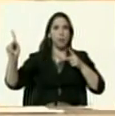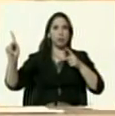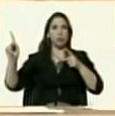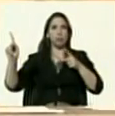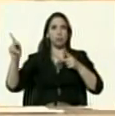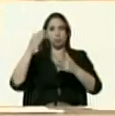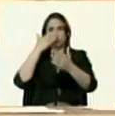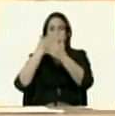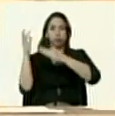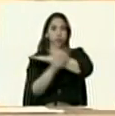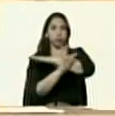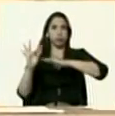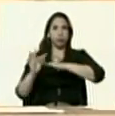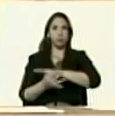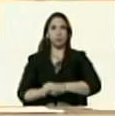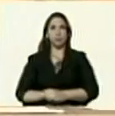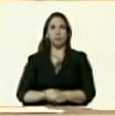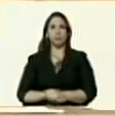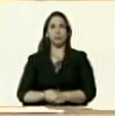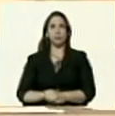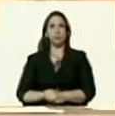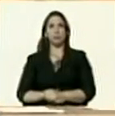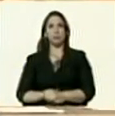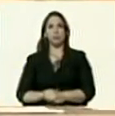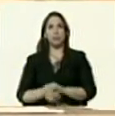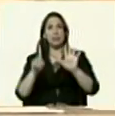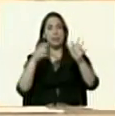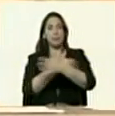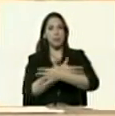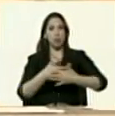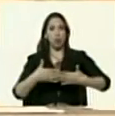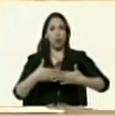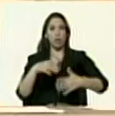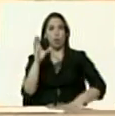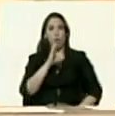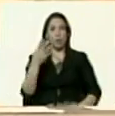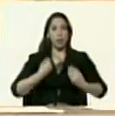kilómetros de frontera, con 6 millones de colombianos aquí,